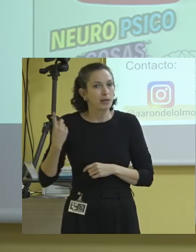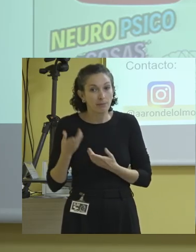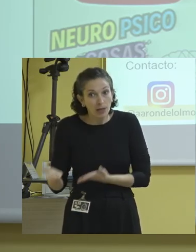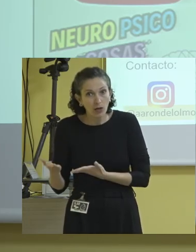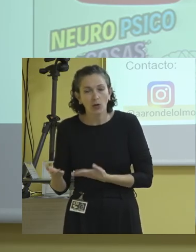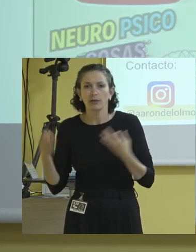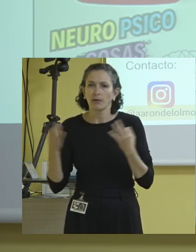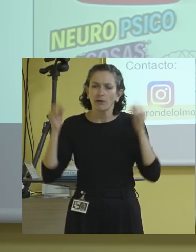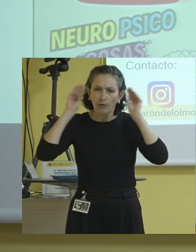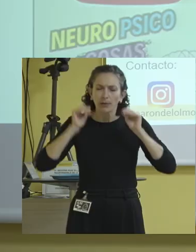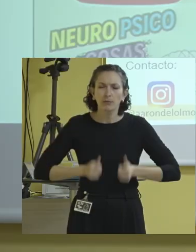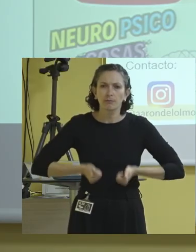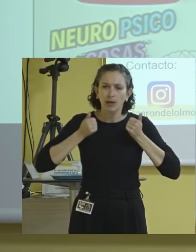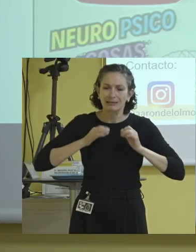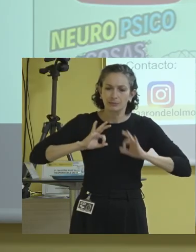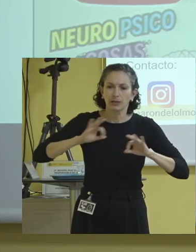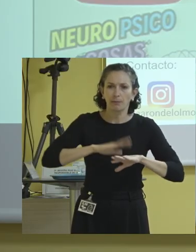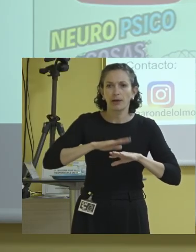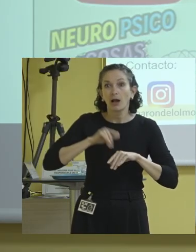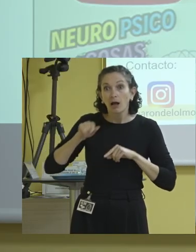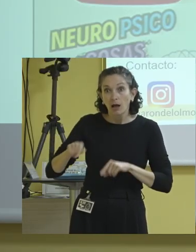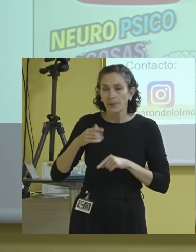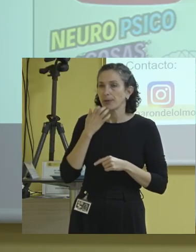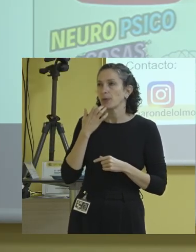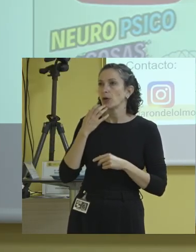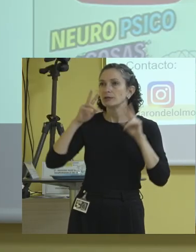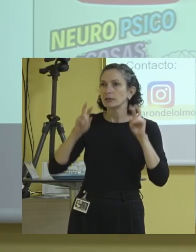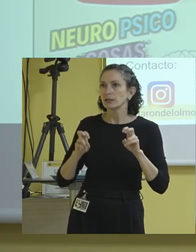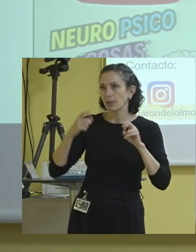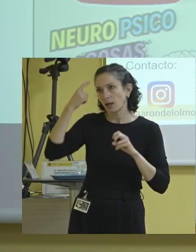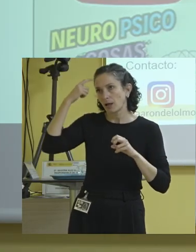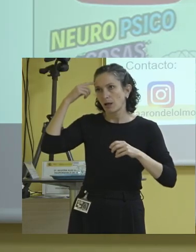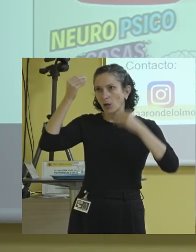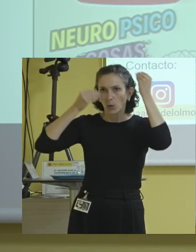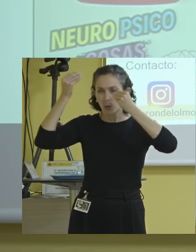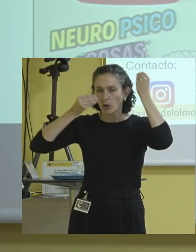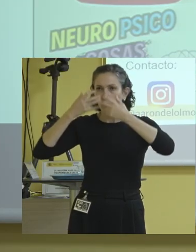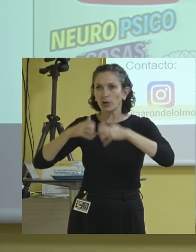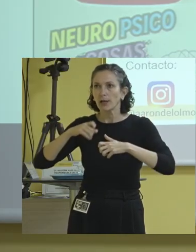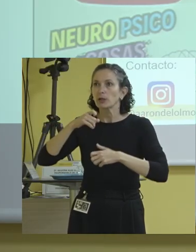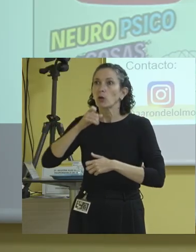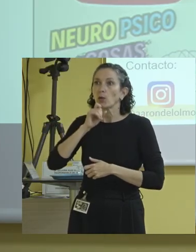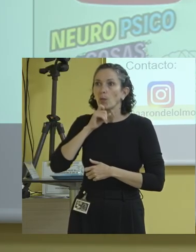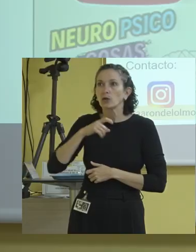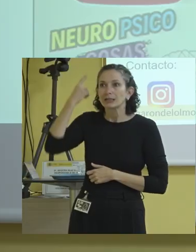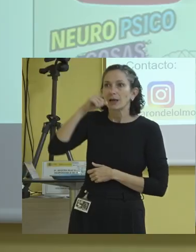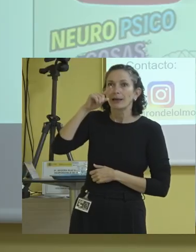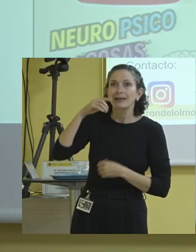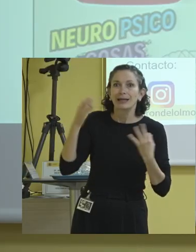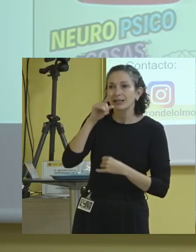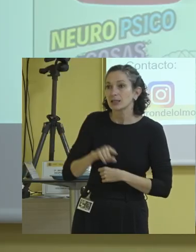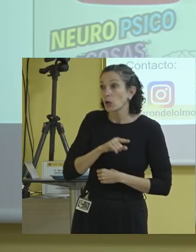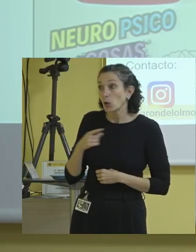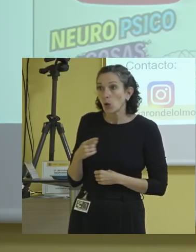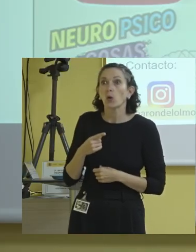entiendo, y darles formaciones específicas para comprender lo que se sabe o no, por ejemplo, del funcionamiento cognitivo. Si tú tienes un buen entendimiento del funcionamiento cognitivo,